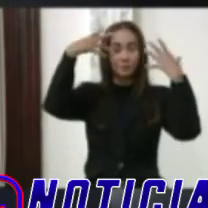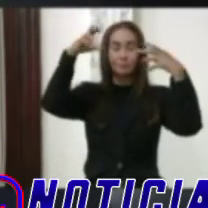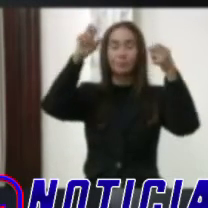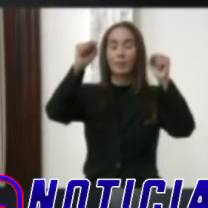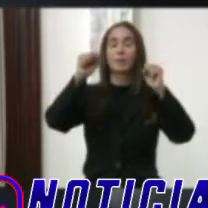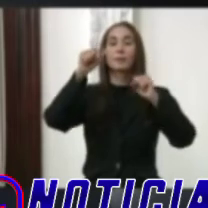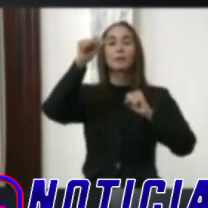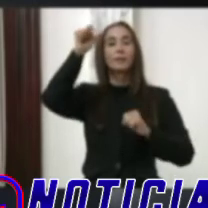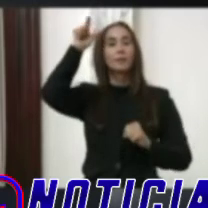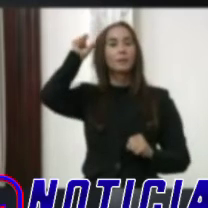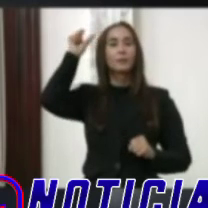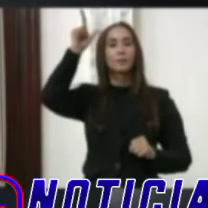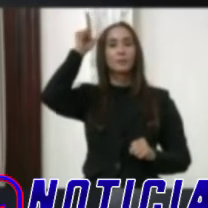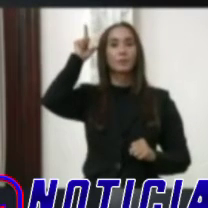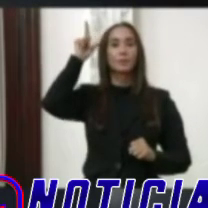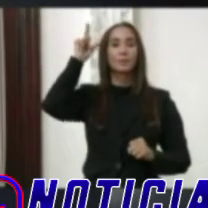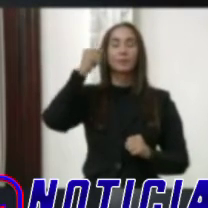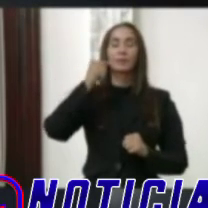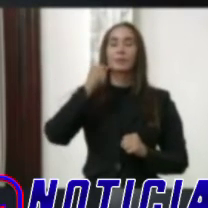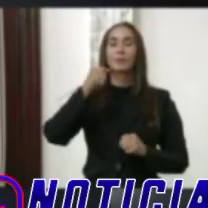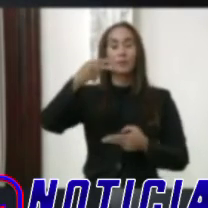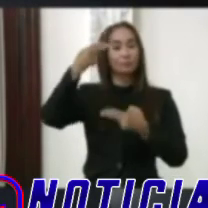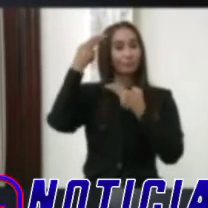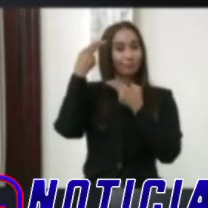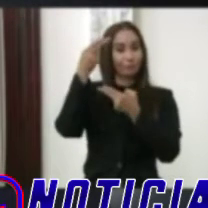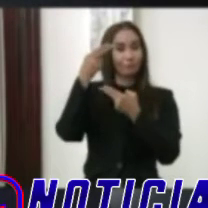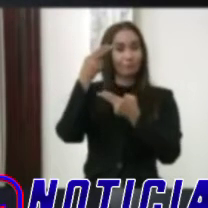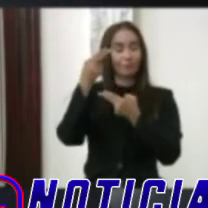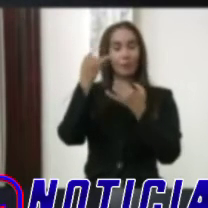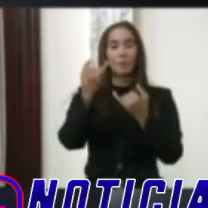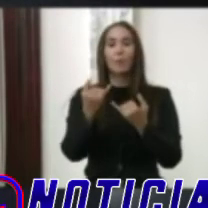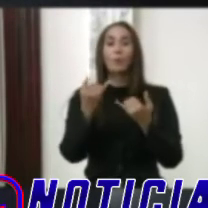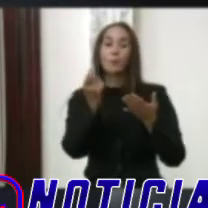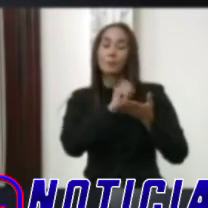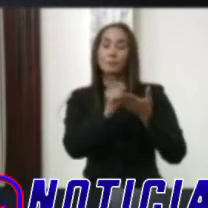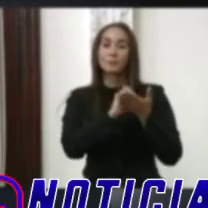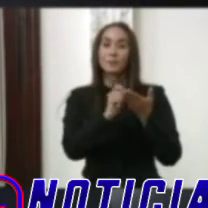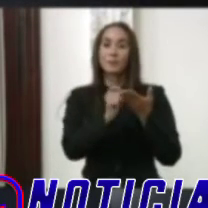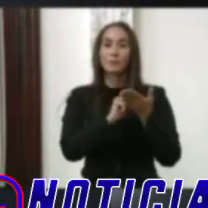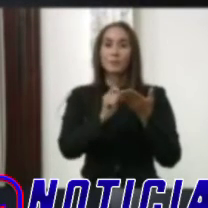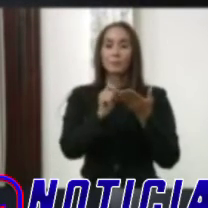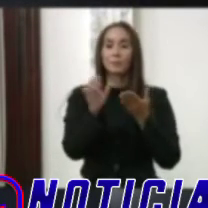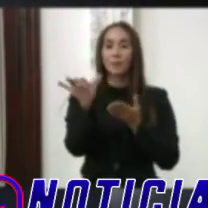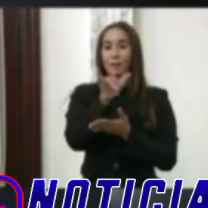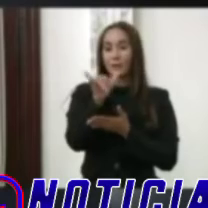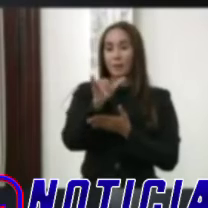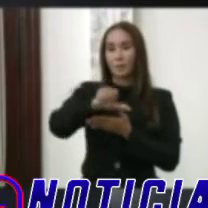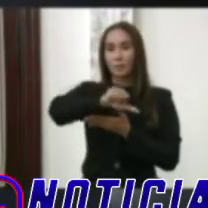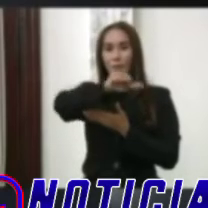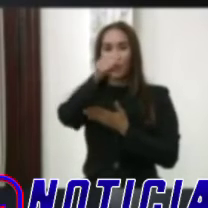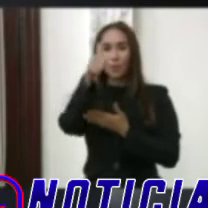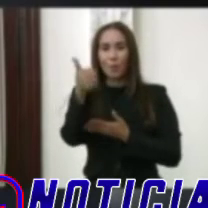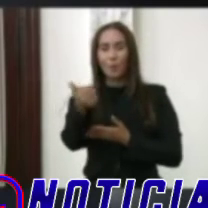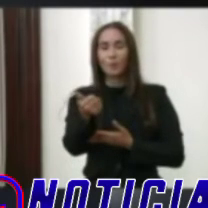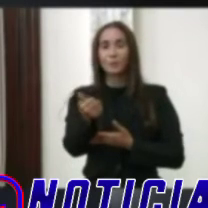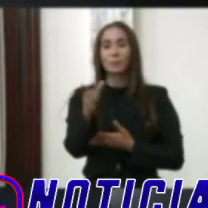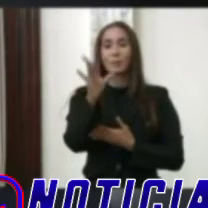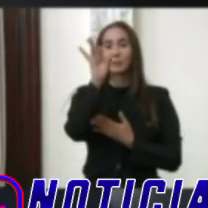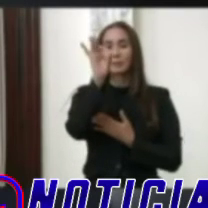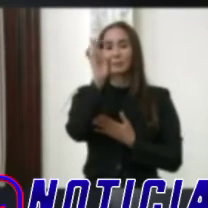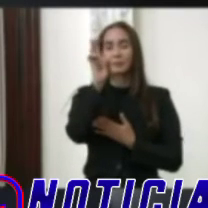Luis Abinader Corona, su excelencia, va a firmar, al igual que lo han hecho más de